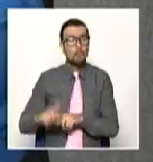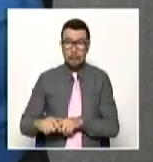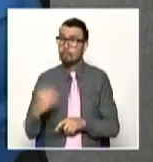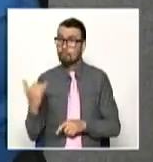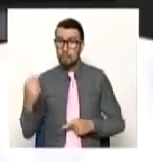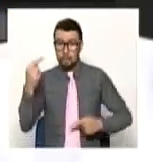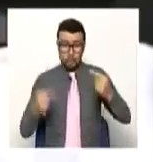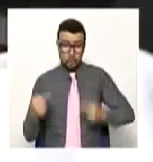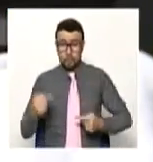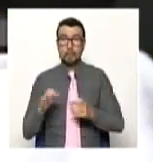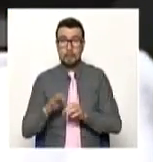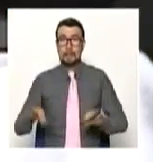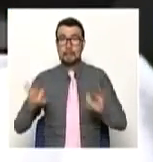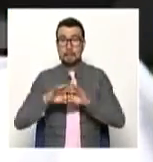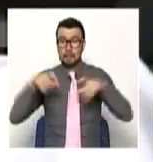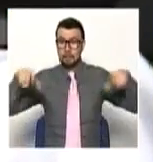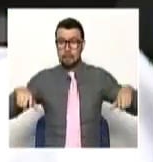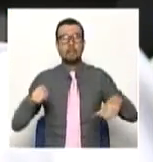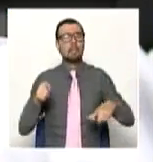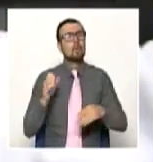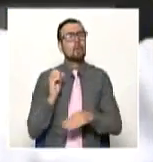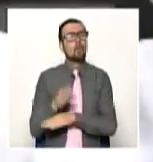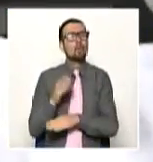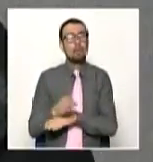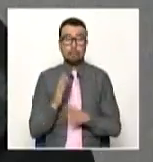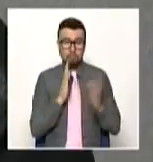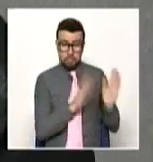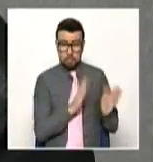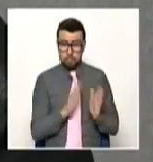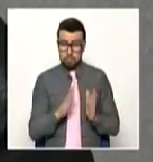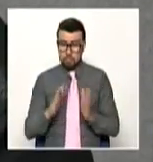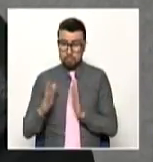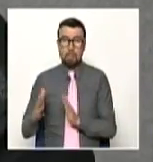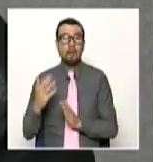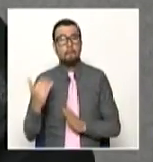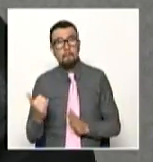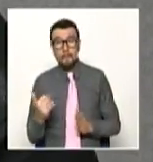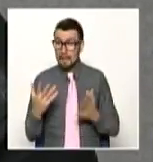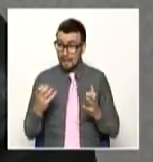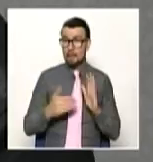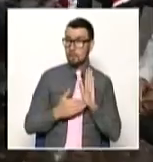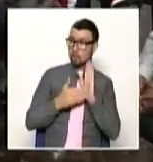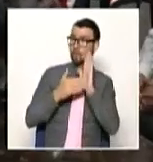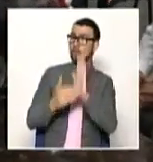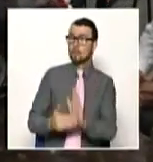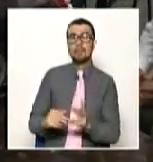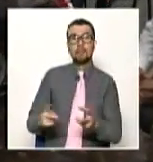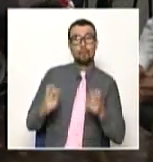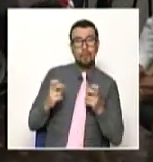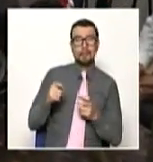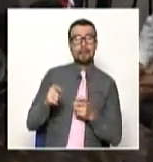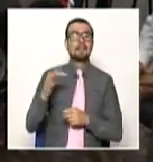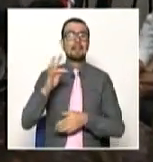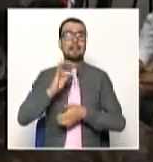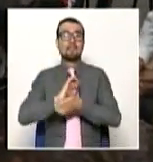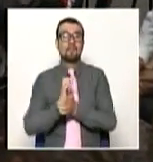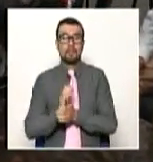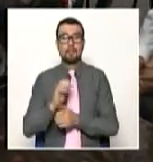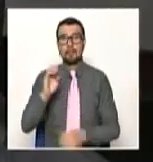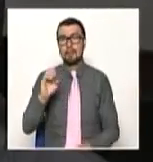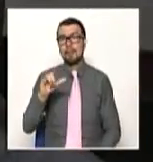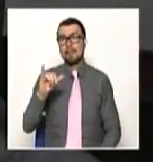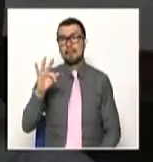los mejores escenarios. Desde los clubes se destaca la organización del torneo y esperan ser protagonistas de esta nueva versión de la Copa Telecafé Élite.